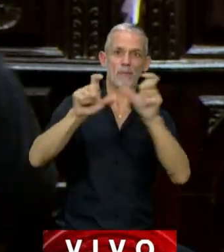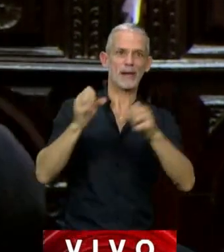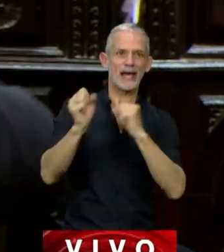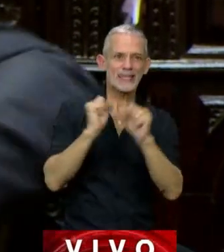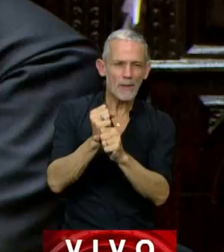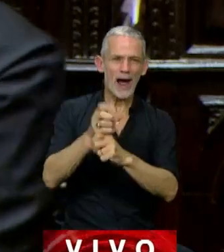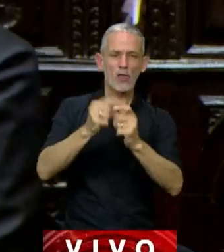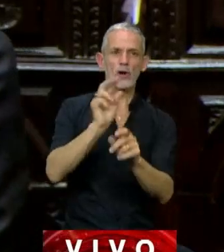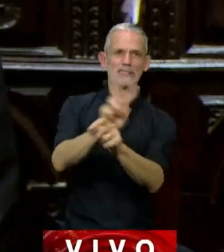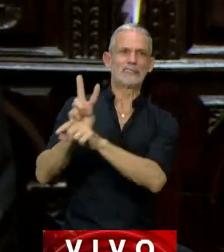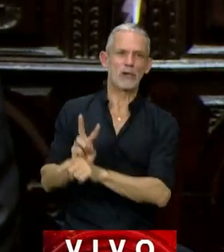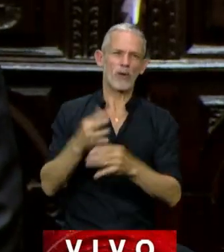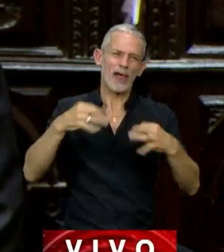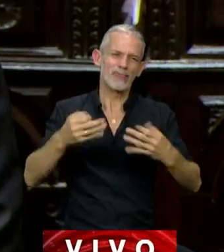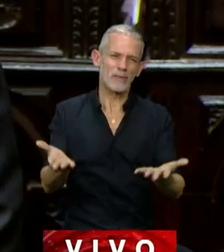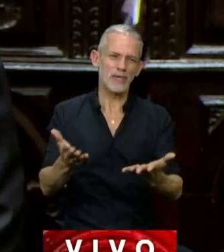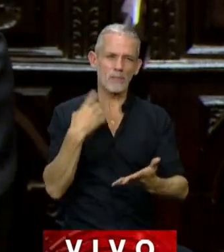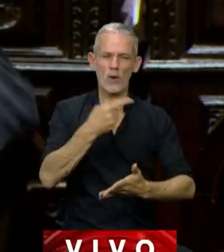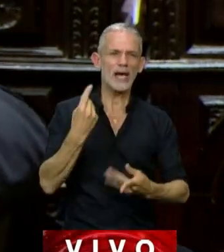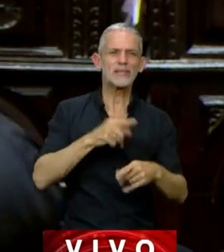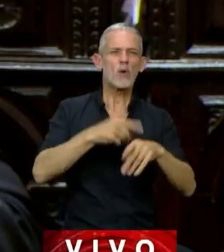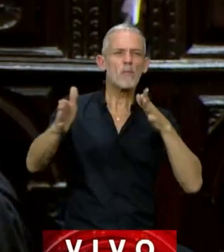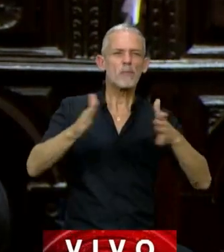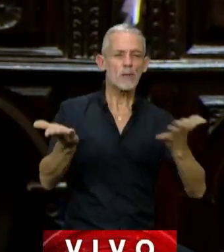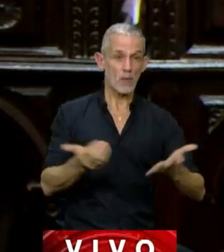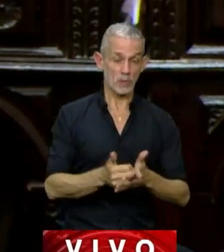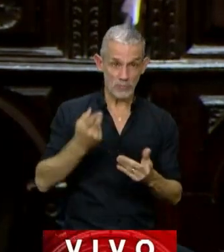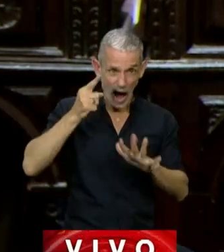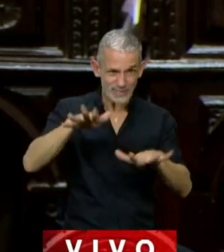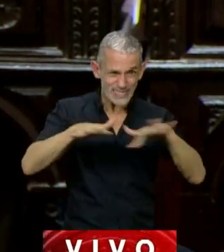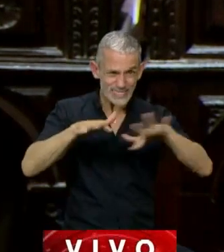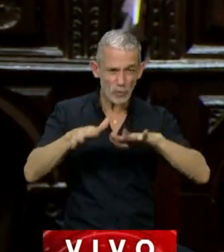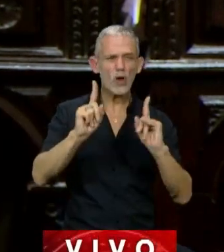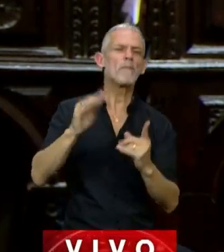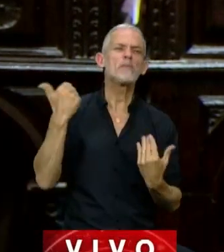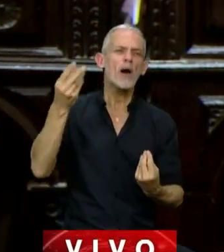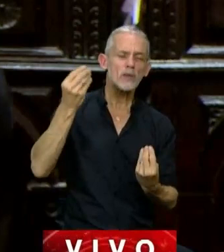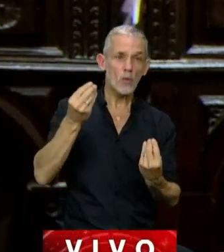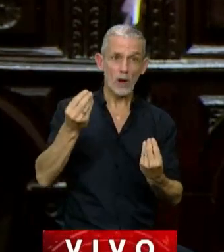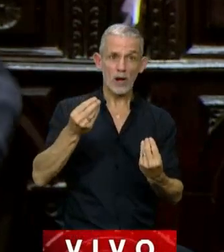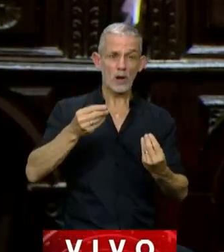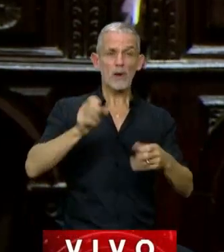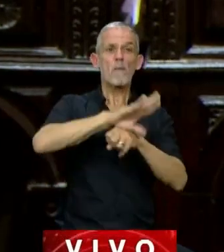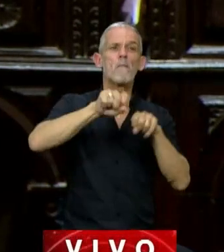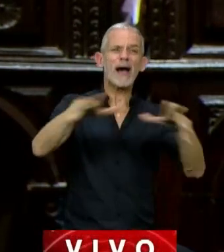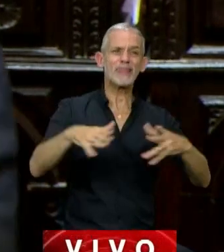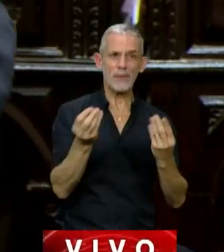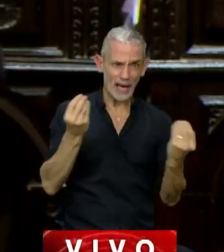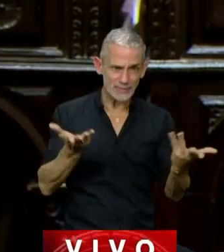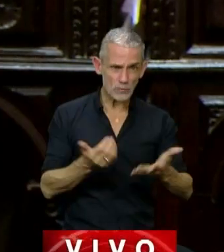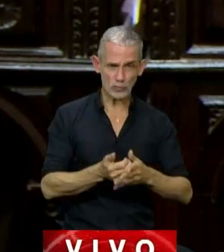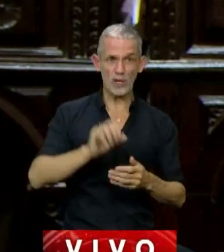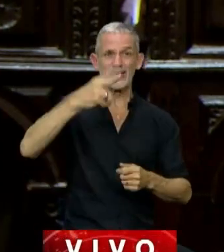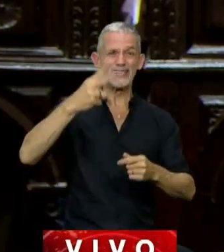trabajadores y a los sectores más vulnerables. Imagínese este cuadro de situación en el medio del contexto de la pandemia. Fue